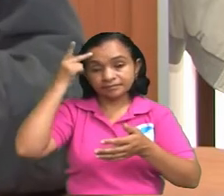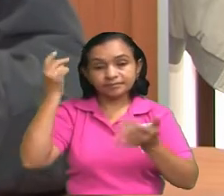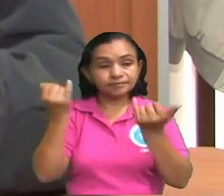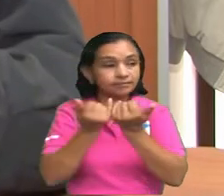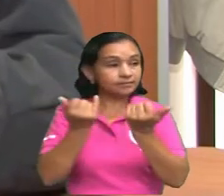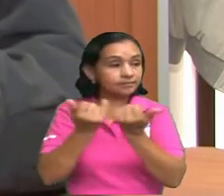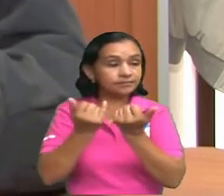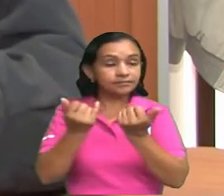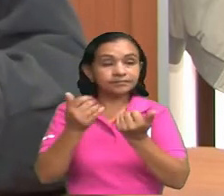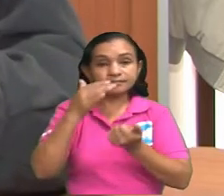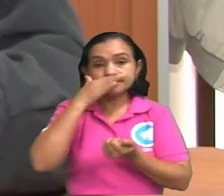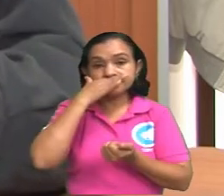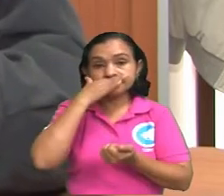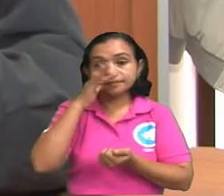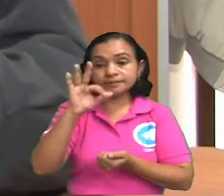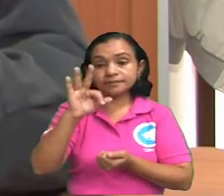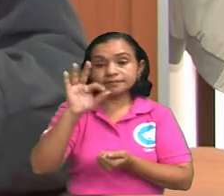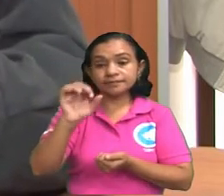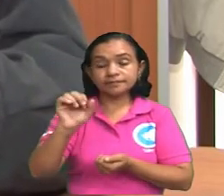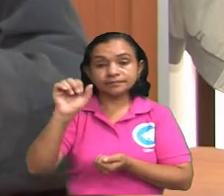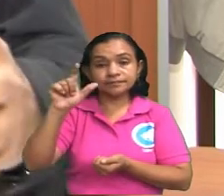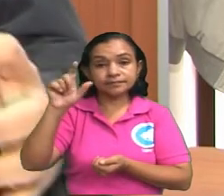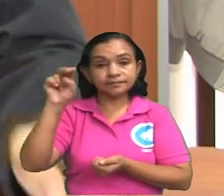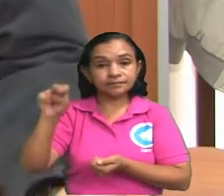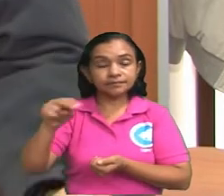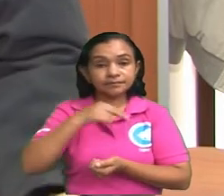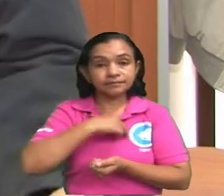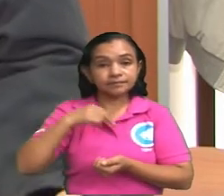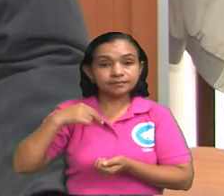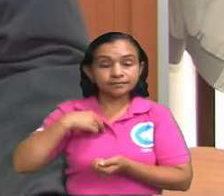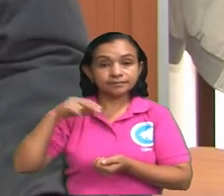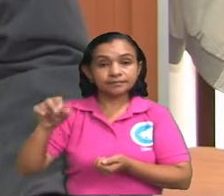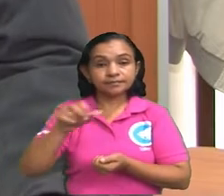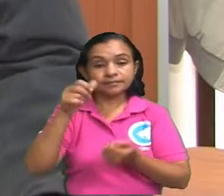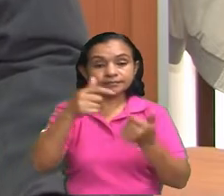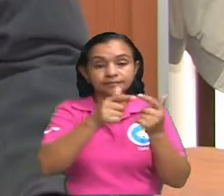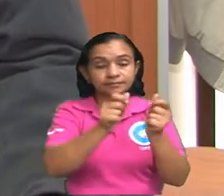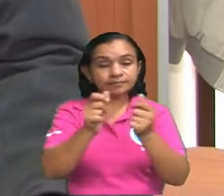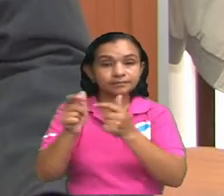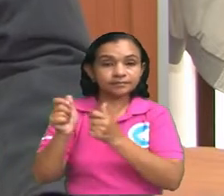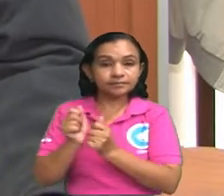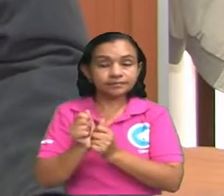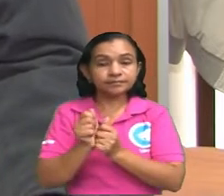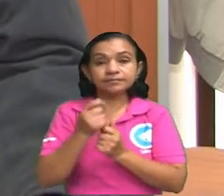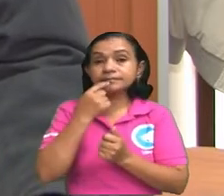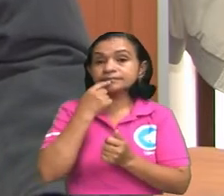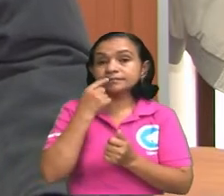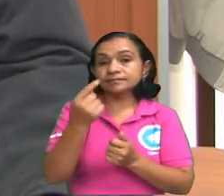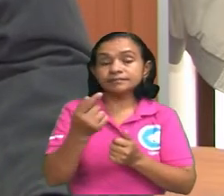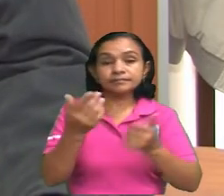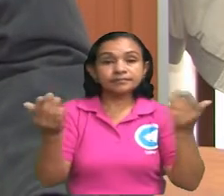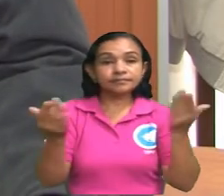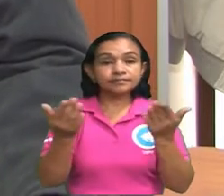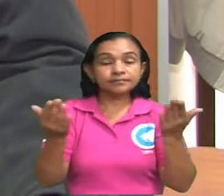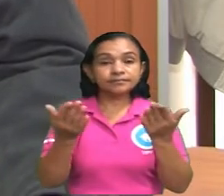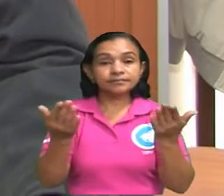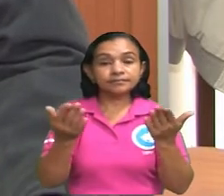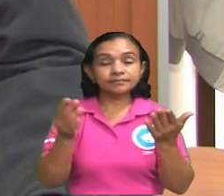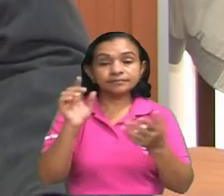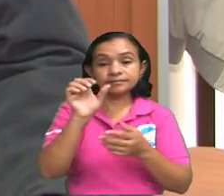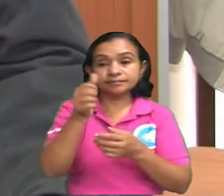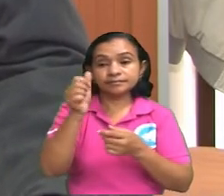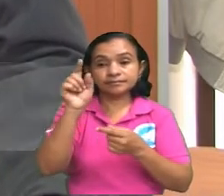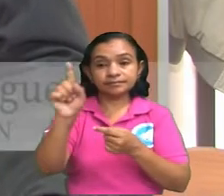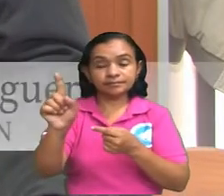el Frente Sandinista vino a realizar una síntesis de estos grupos, y seña de eso es que entre el